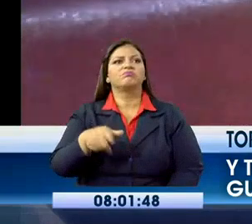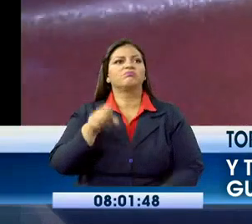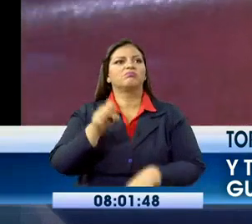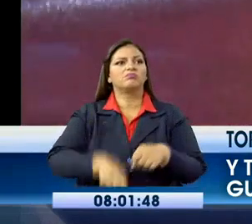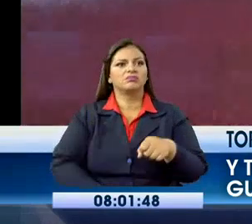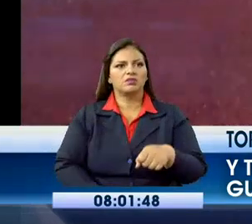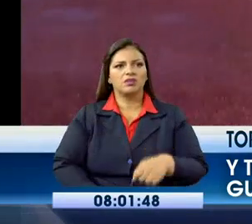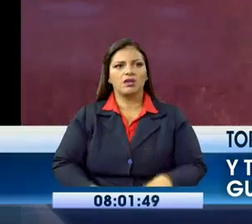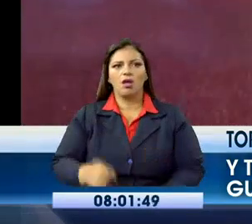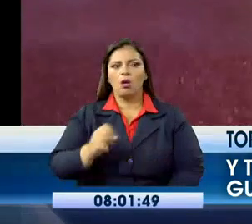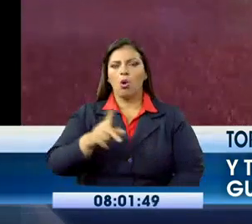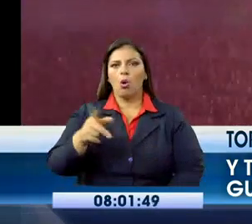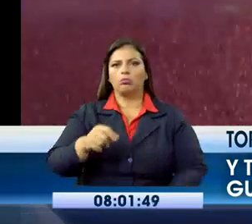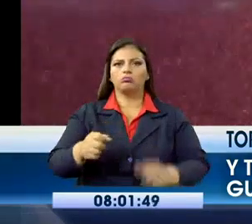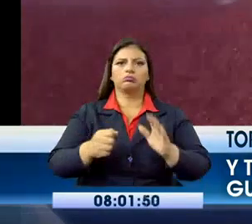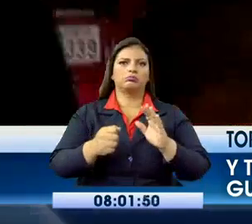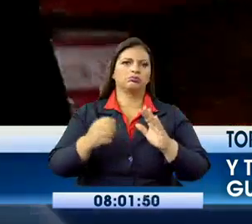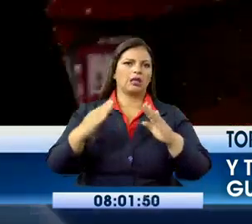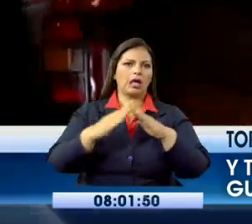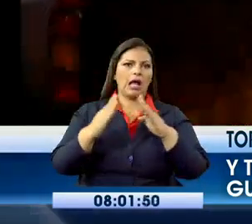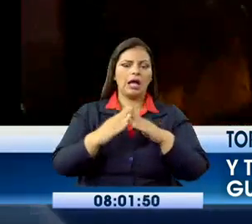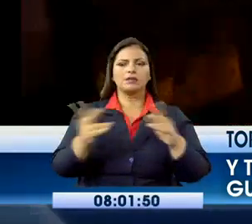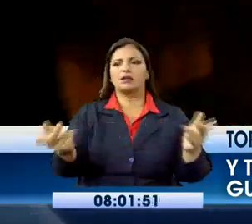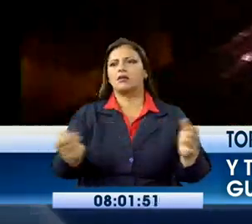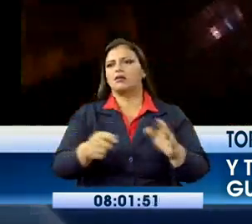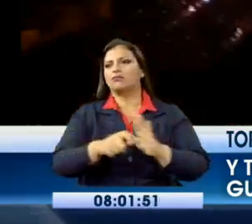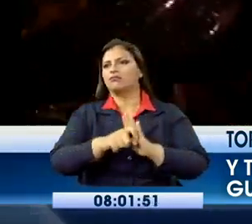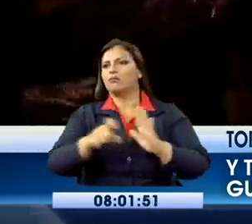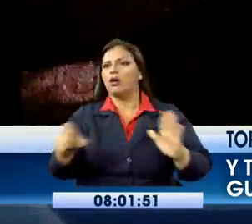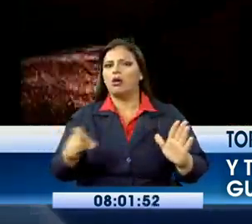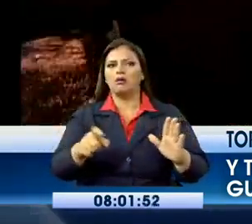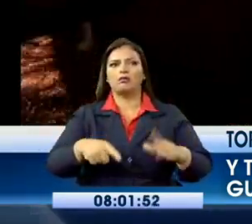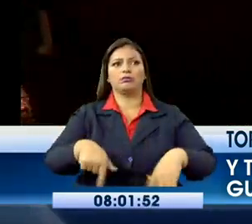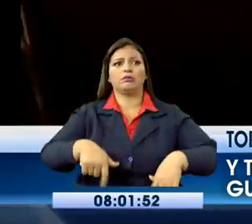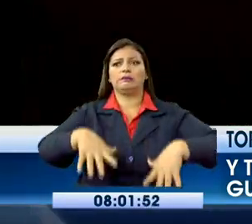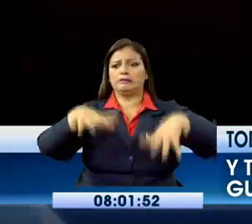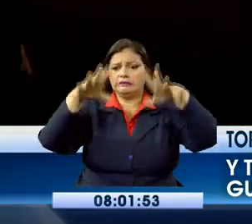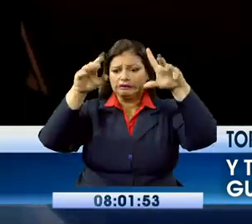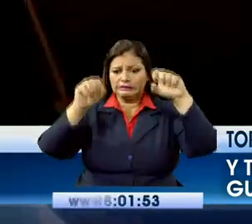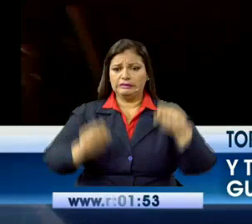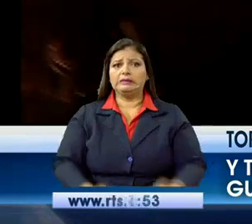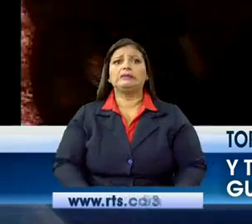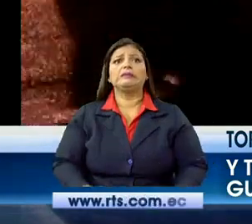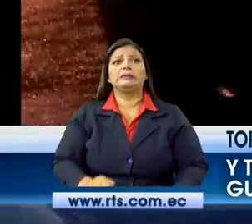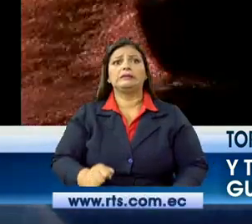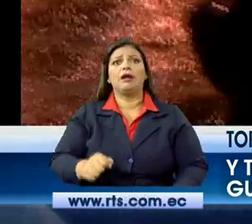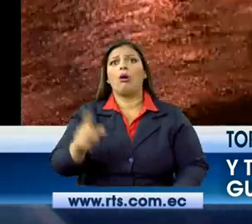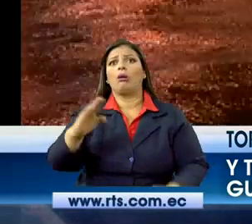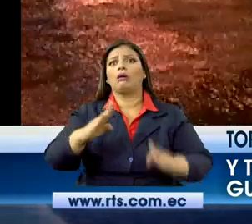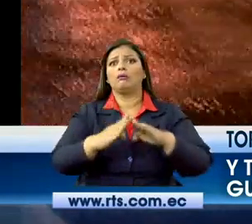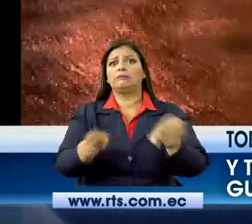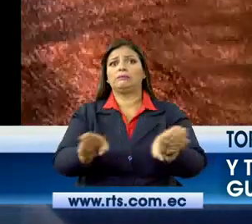propietarios de viviendas y locales comerciales se vieron afectados por el agua.